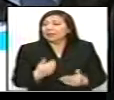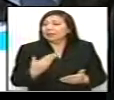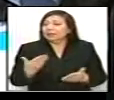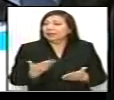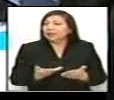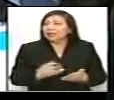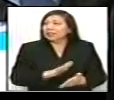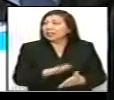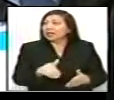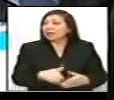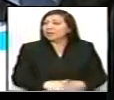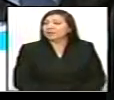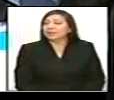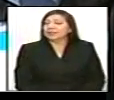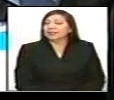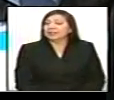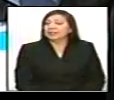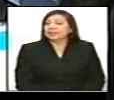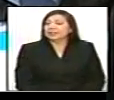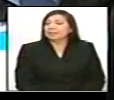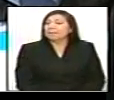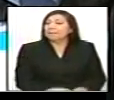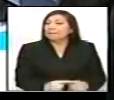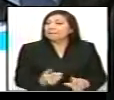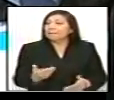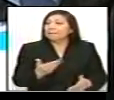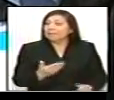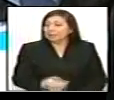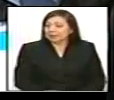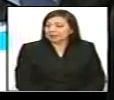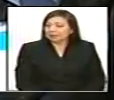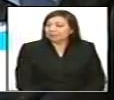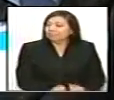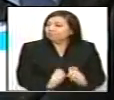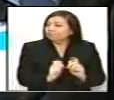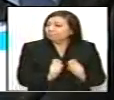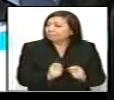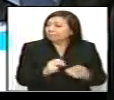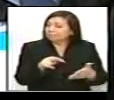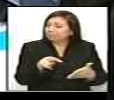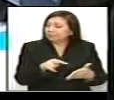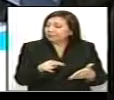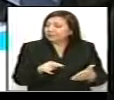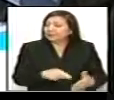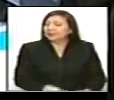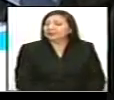es incrementar. Creo que he podido dar un poco de lectura